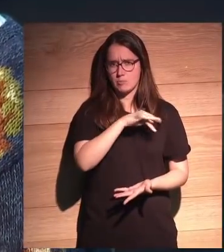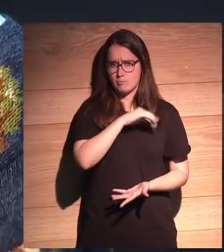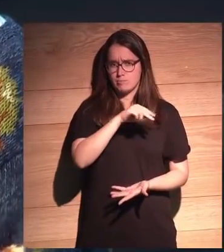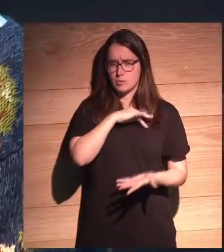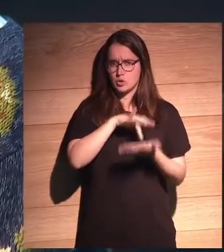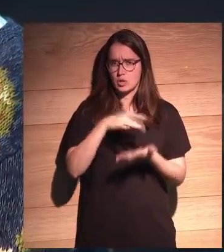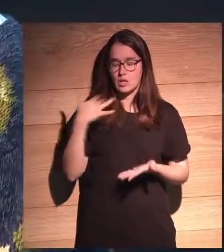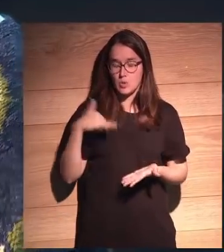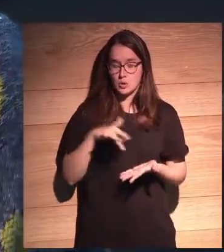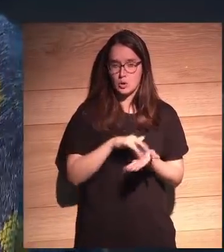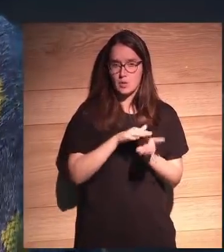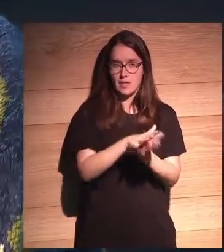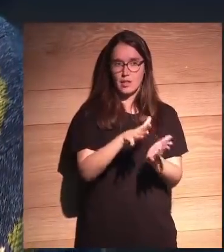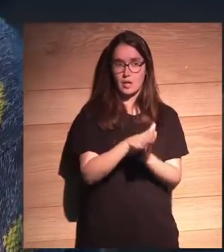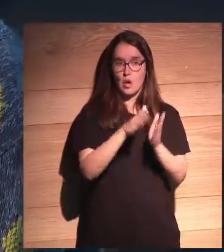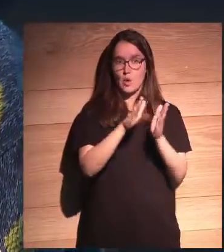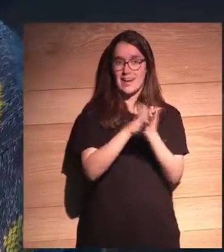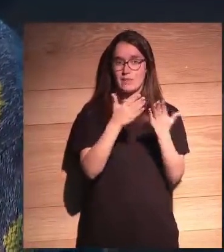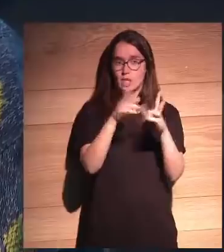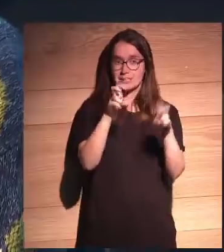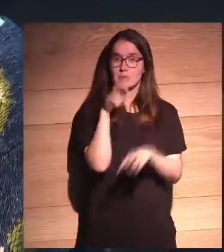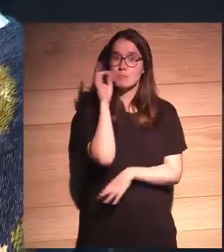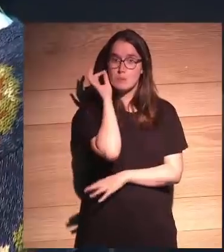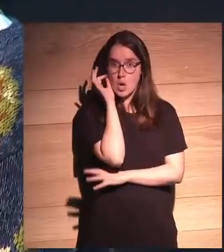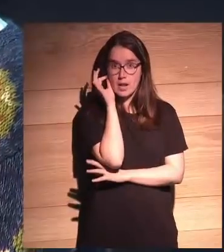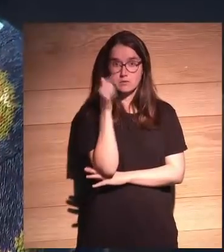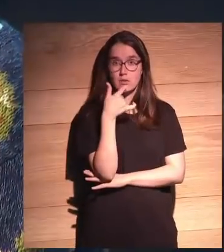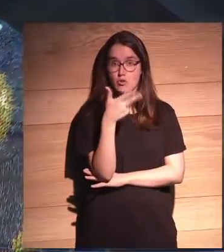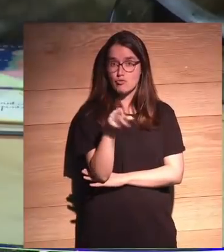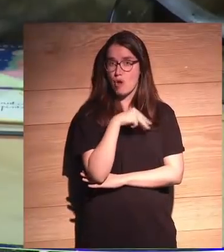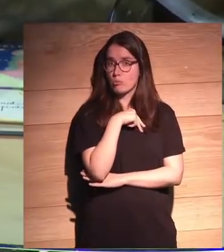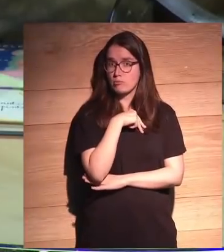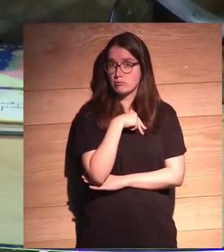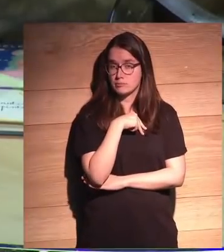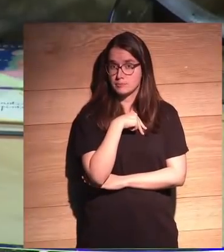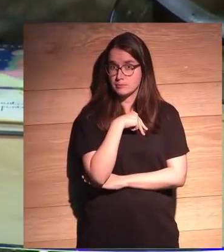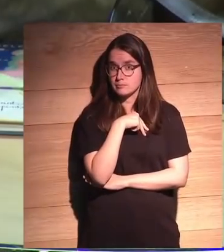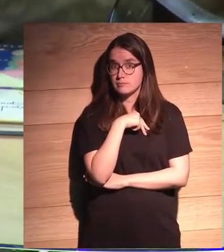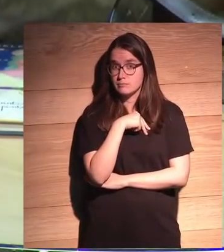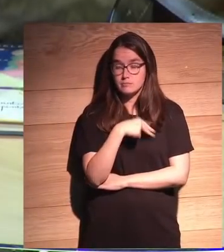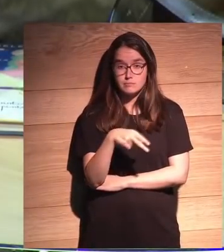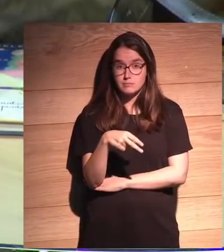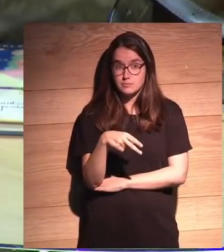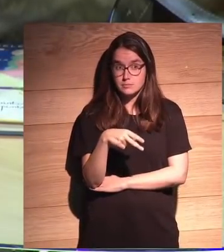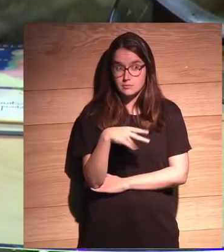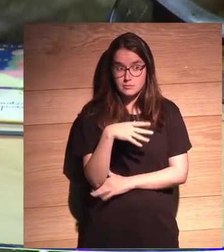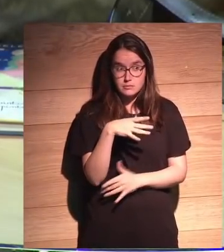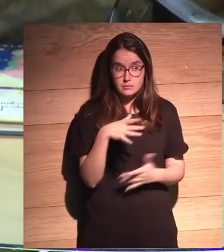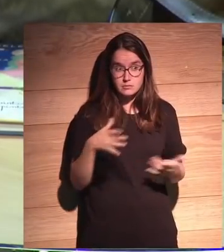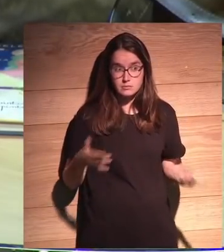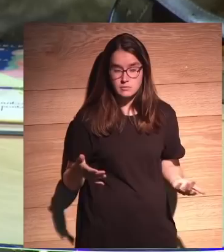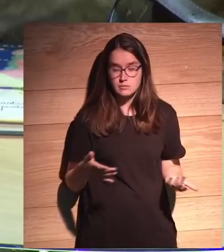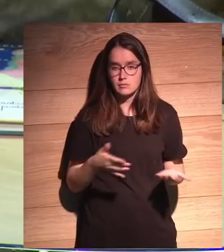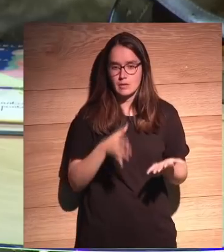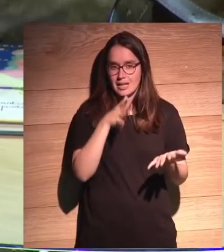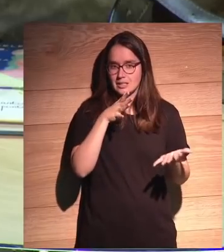a una editorial con un libro sobre mujeres, le dicen que no. No ha podido conseguir